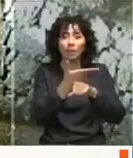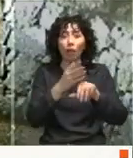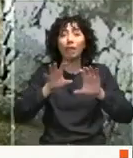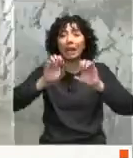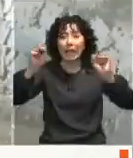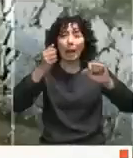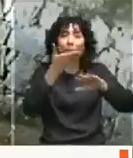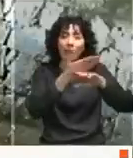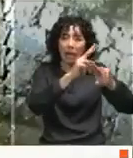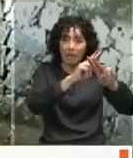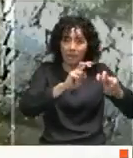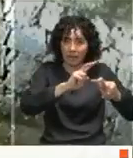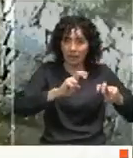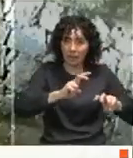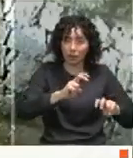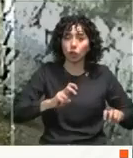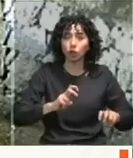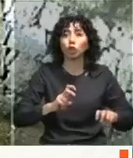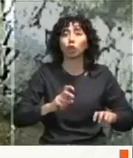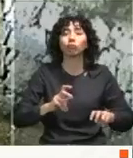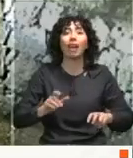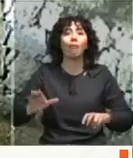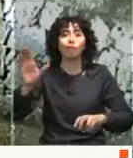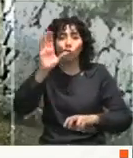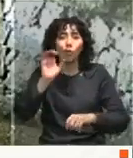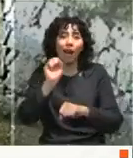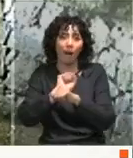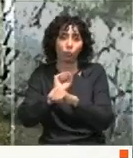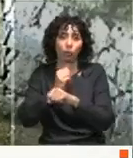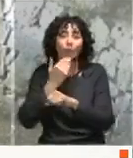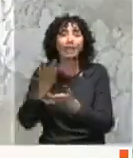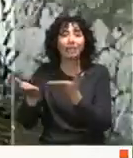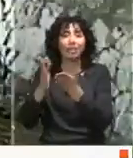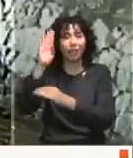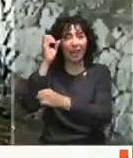Servicio de Encargo y Búsqueda de Vehículos de Carabineros para dar con la camioneta.